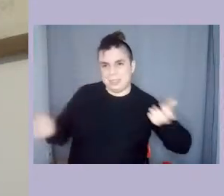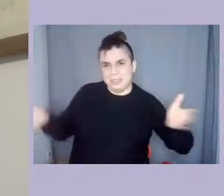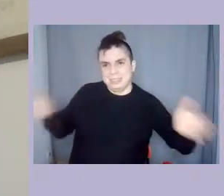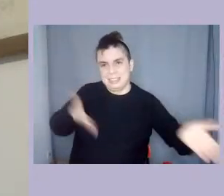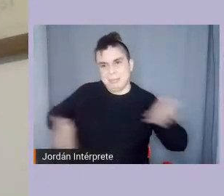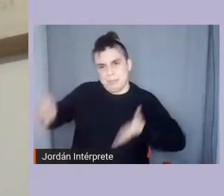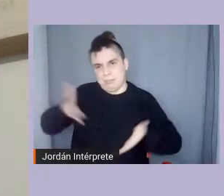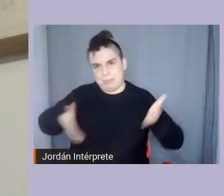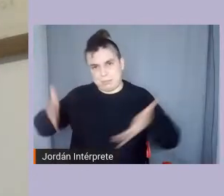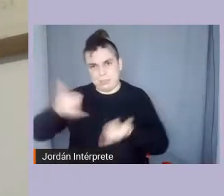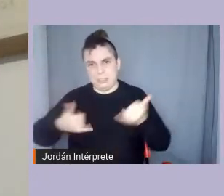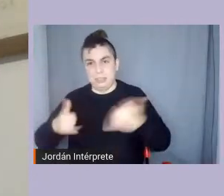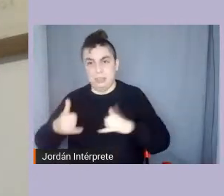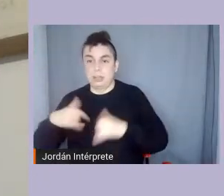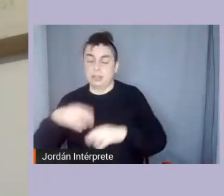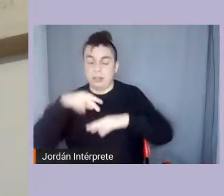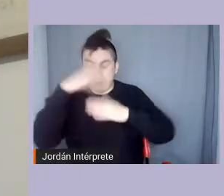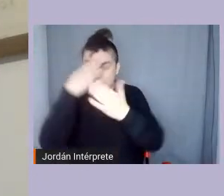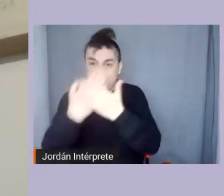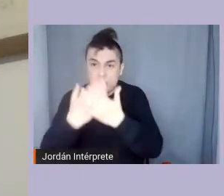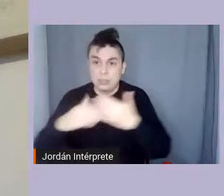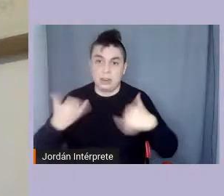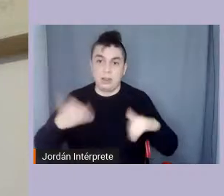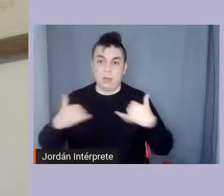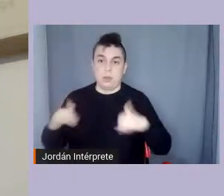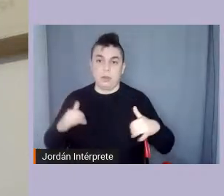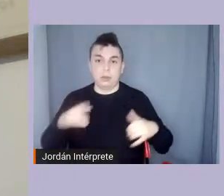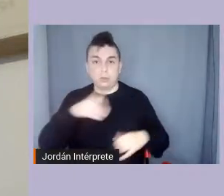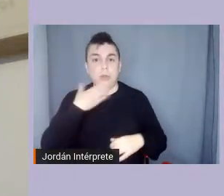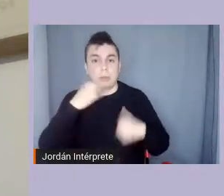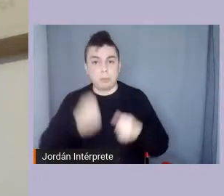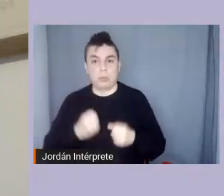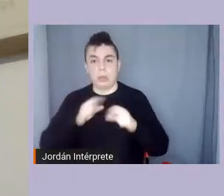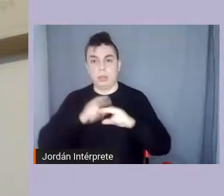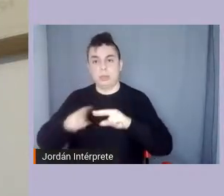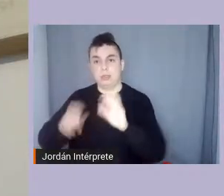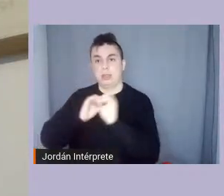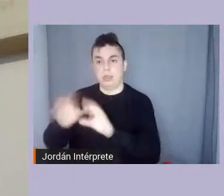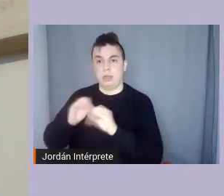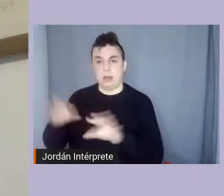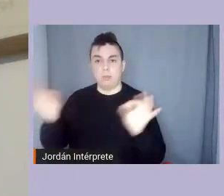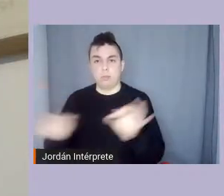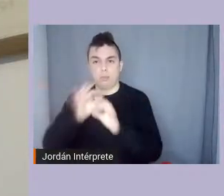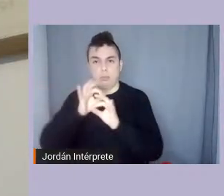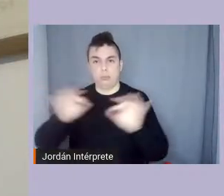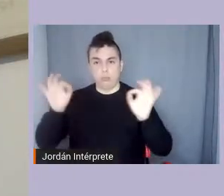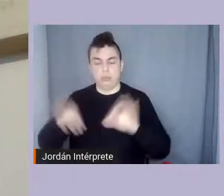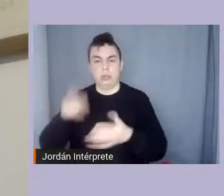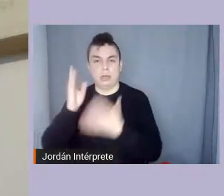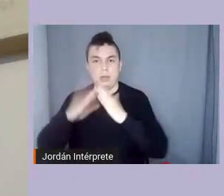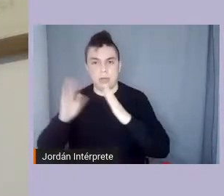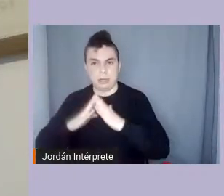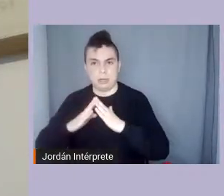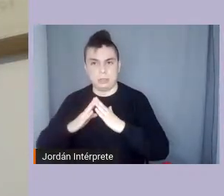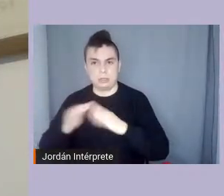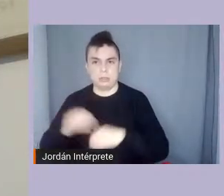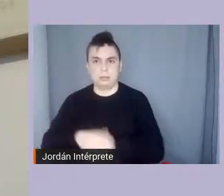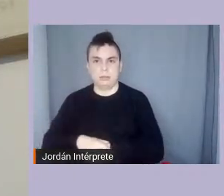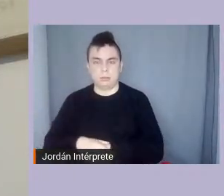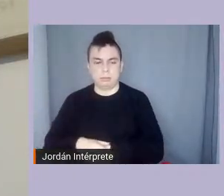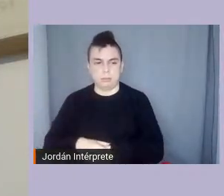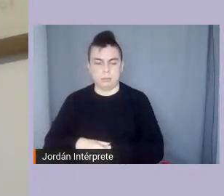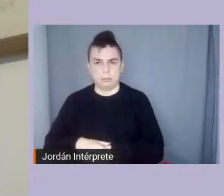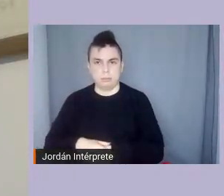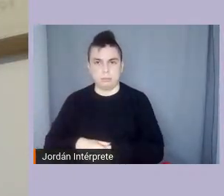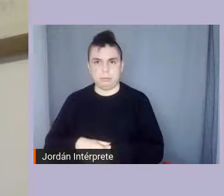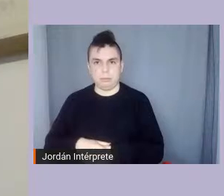que estuvieras ahí, ¿no es verdad? Que vieras que tú también puedes hacer música en tu casa, que la escucha es importante,